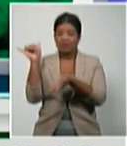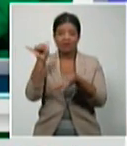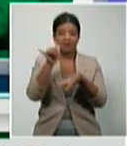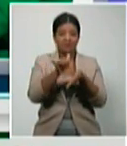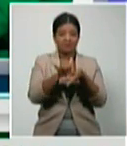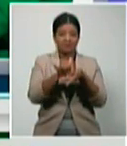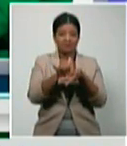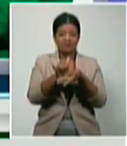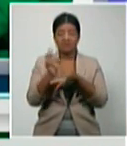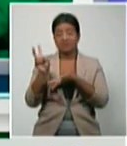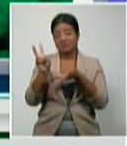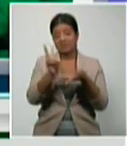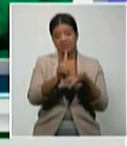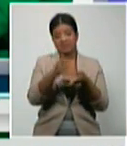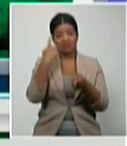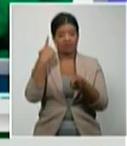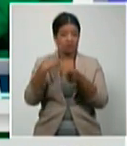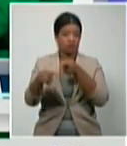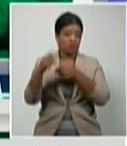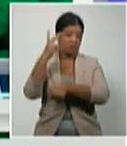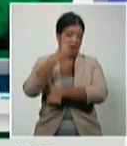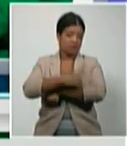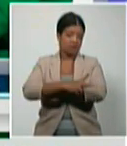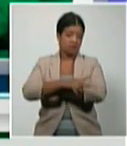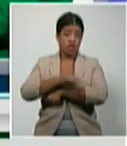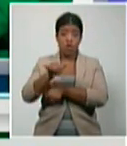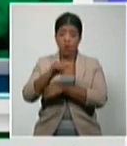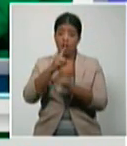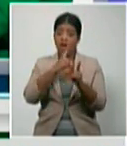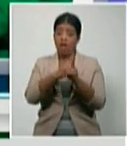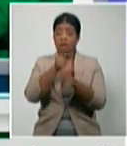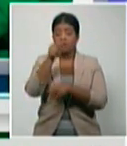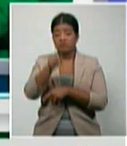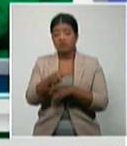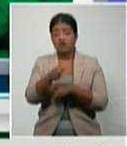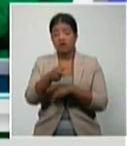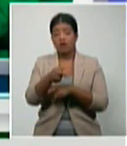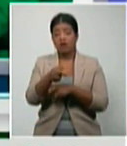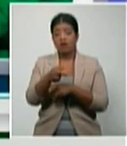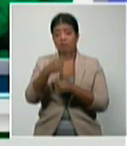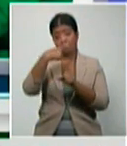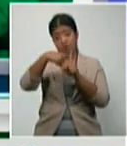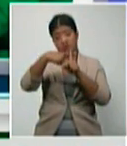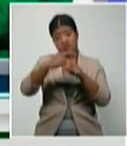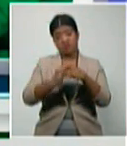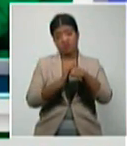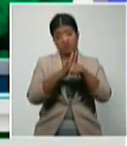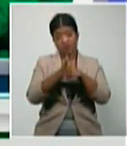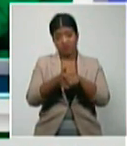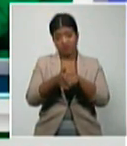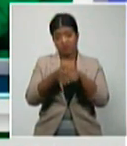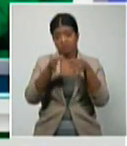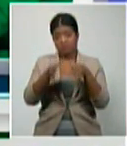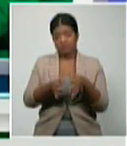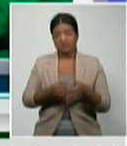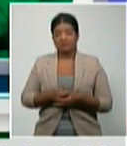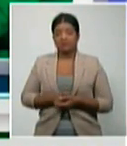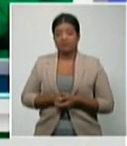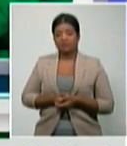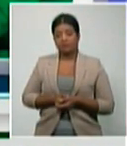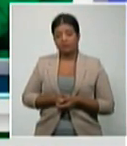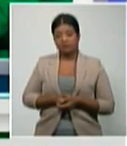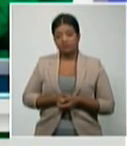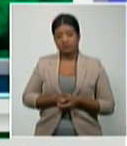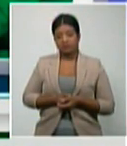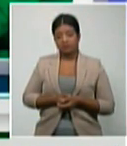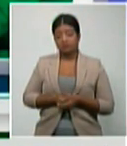contacto con casos positivos, que han sido positivos, por esta relación con personas que han venido del exterior. Pero de todas formas es